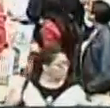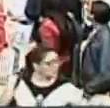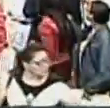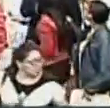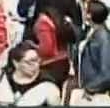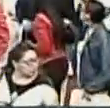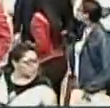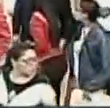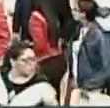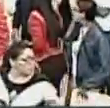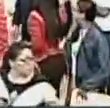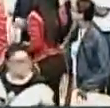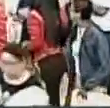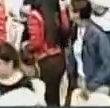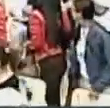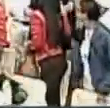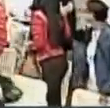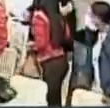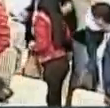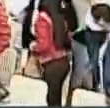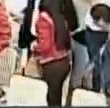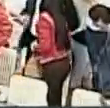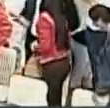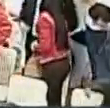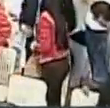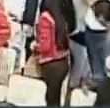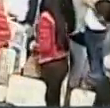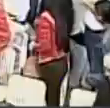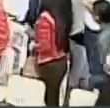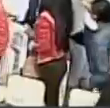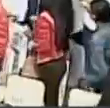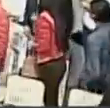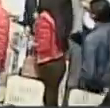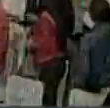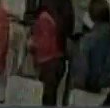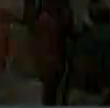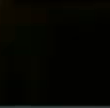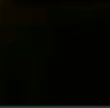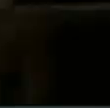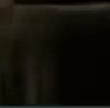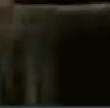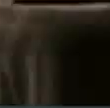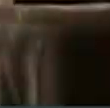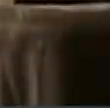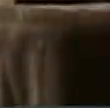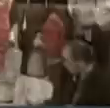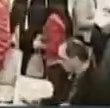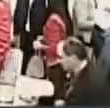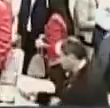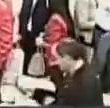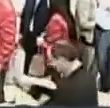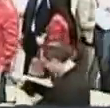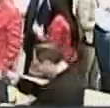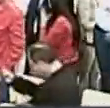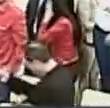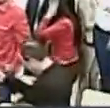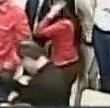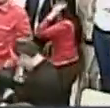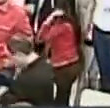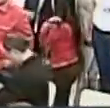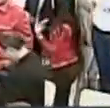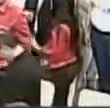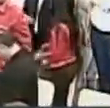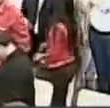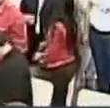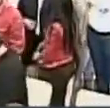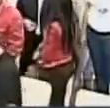además su programa de gobierno también se orientará a consolidar la producción agrícola piscícolas y pecuaria en aras